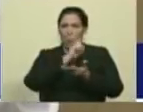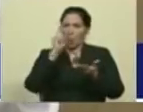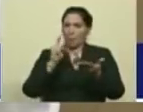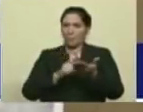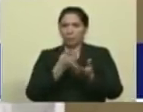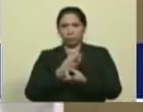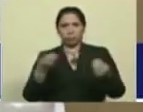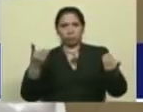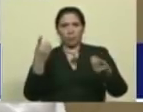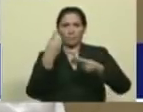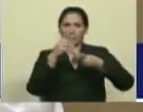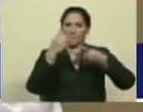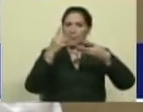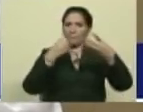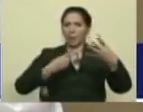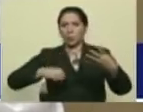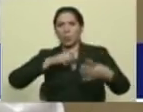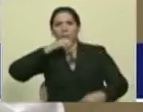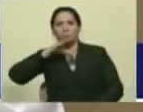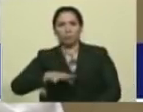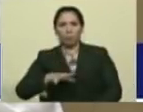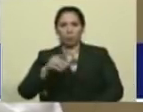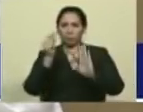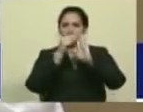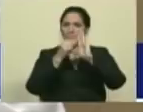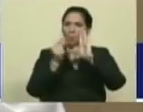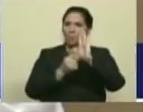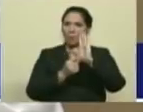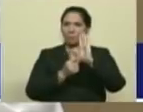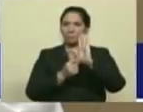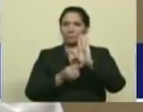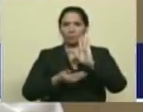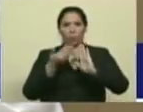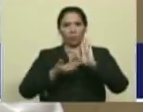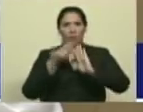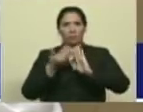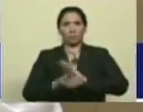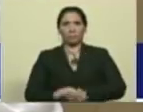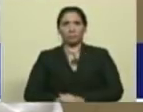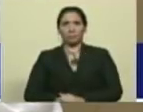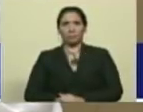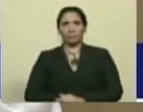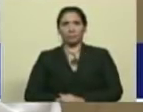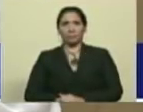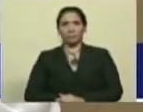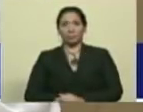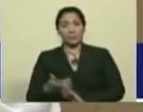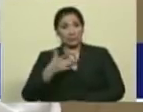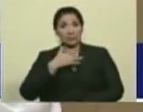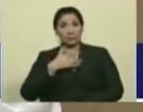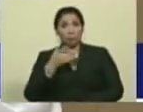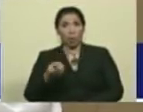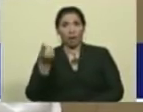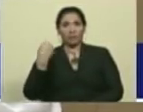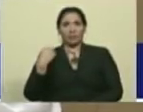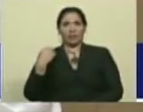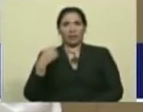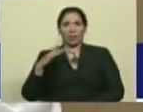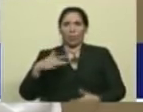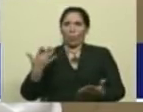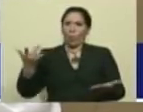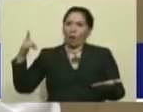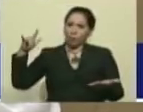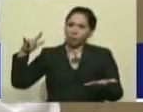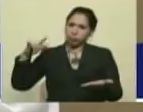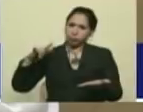ha descrito nuestra historia de los últimos años. Eso sentimos ayer cuando llegamos